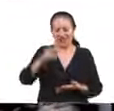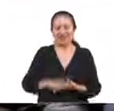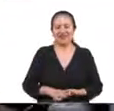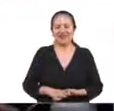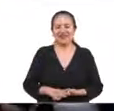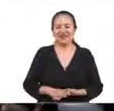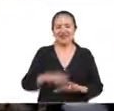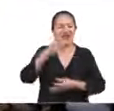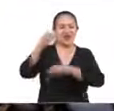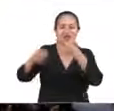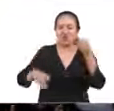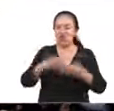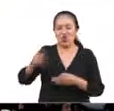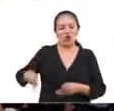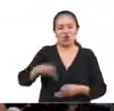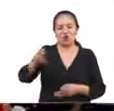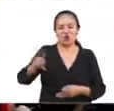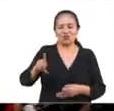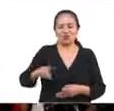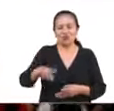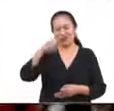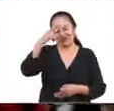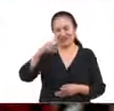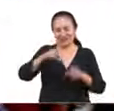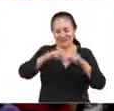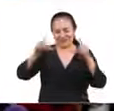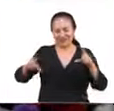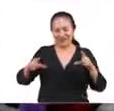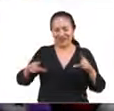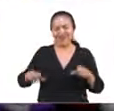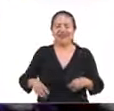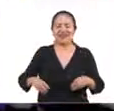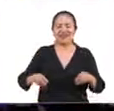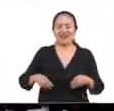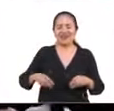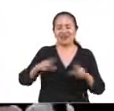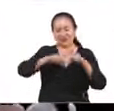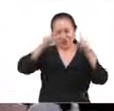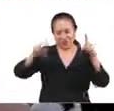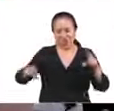¡Viva! ¡Que vivan todos los pueblos de México! ¡Viva! ¡Y que viva México!